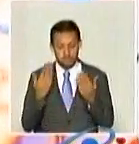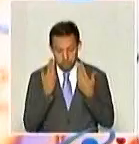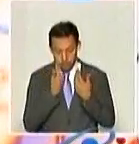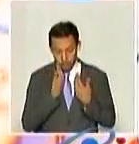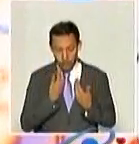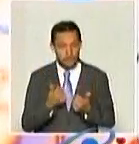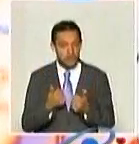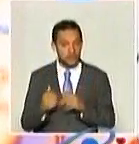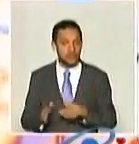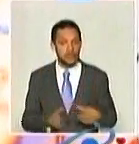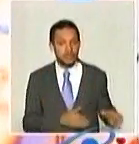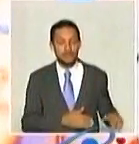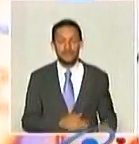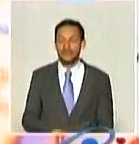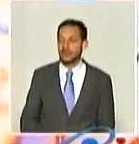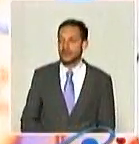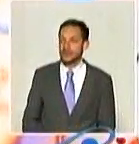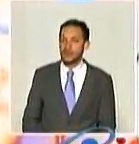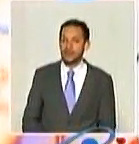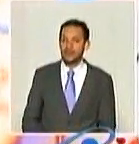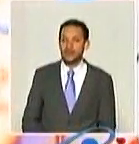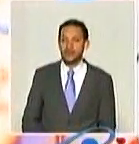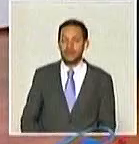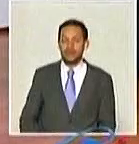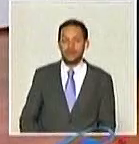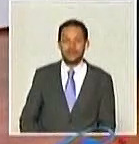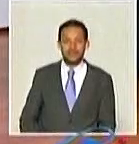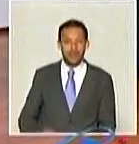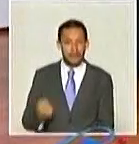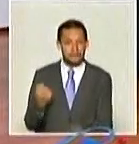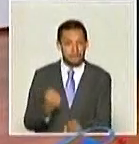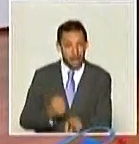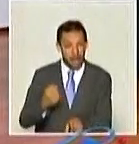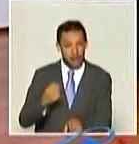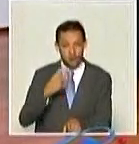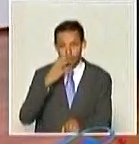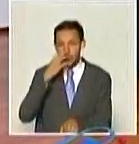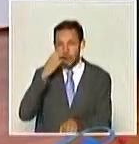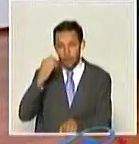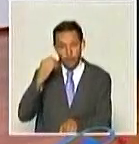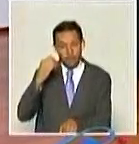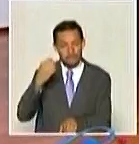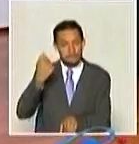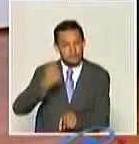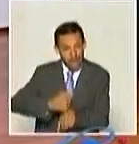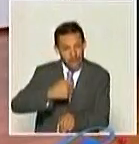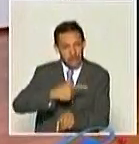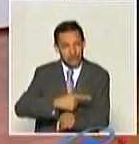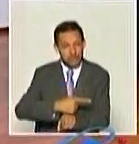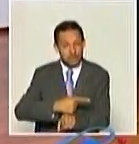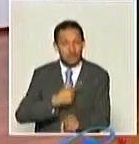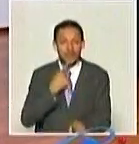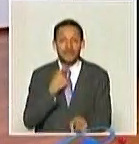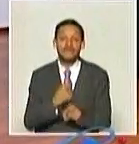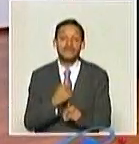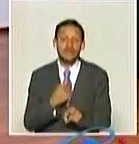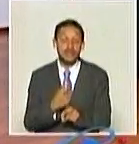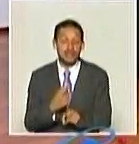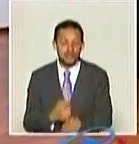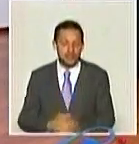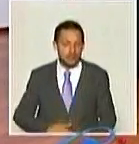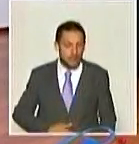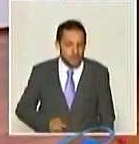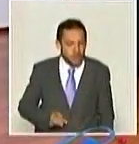Ahora sí, en problemas de próstata, es increíble los resultados a nivel prostático